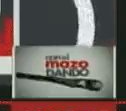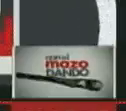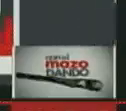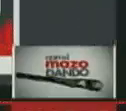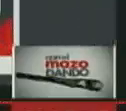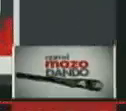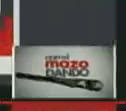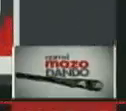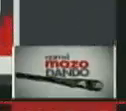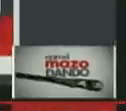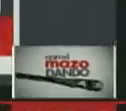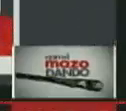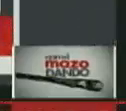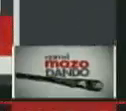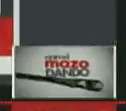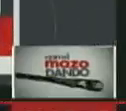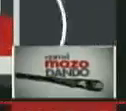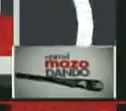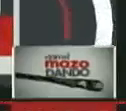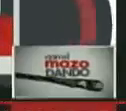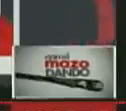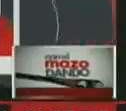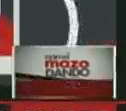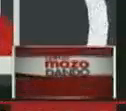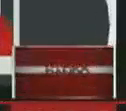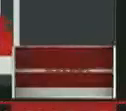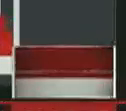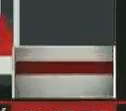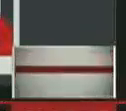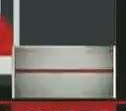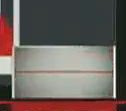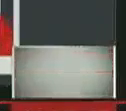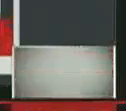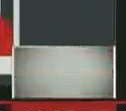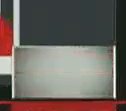fantasma. Ah. El fantasma de la ópera.